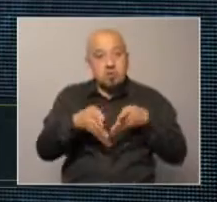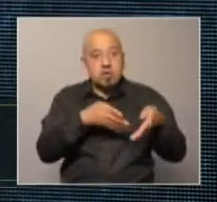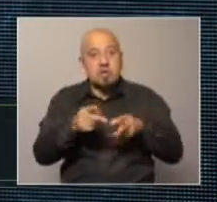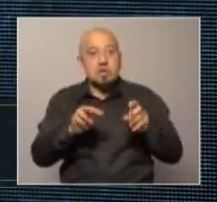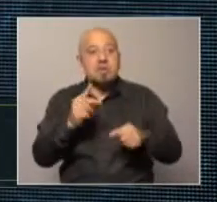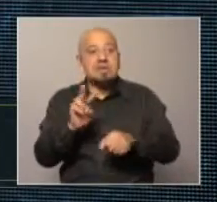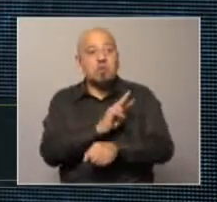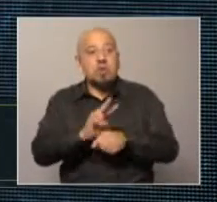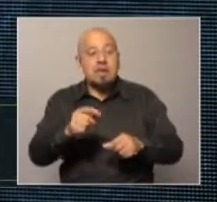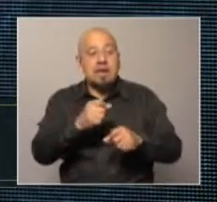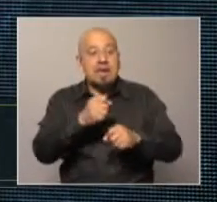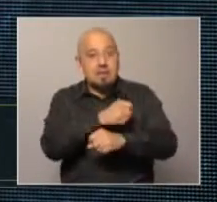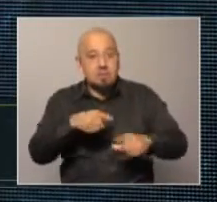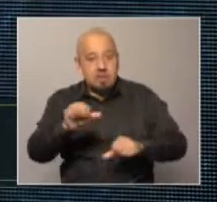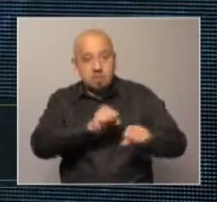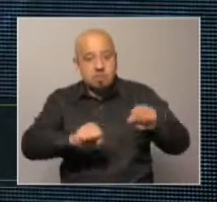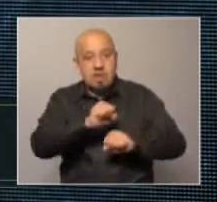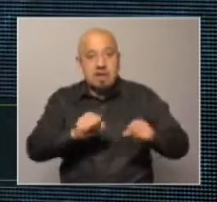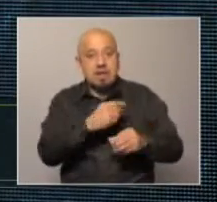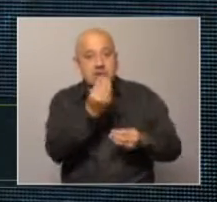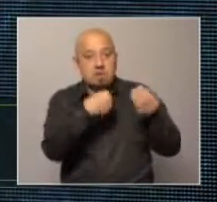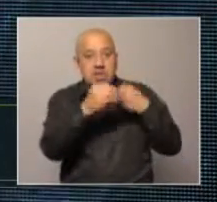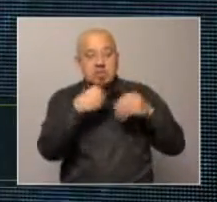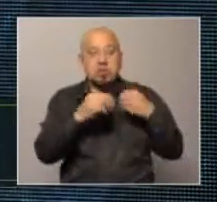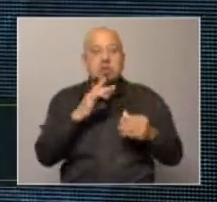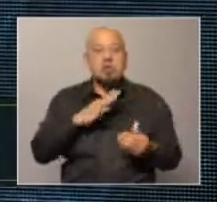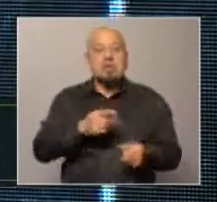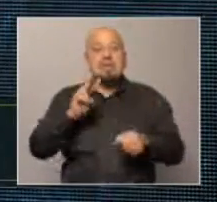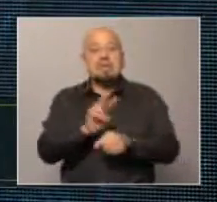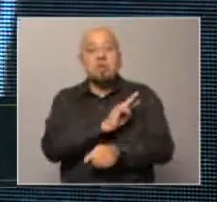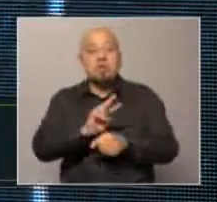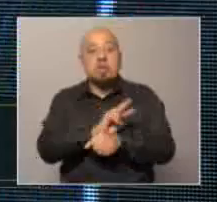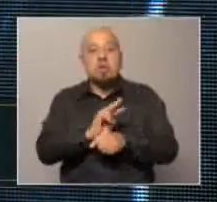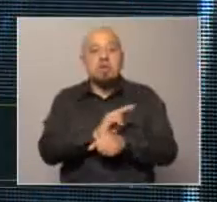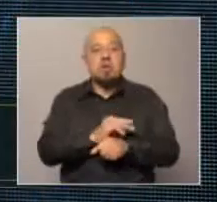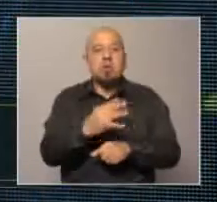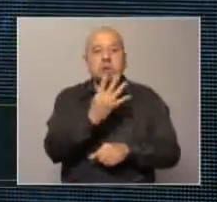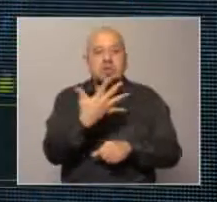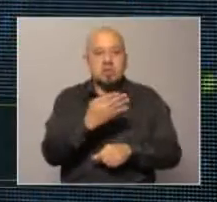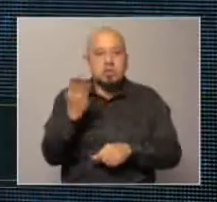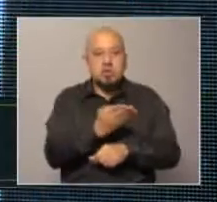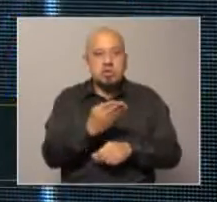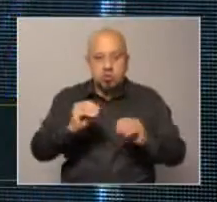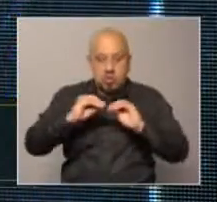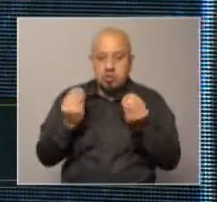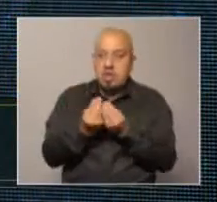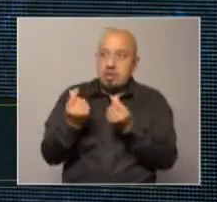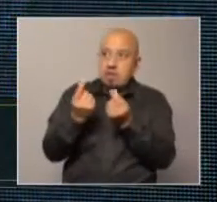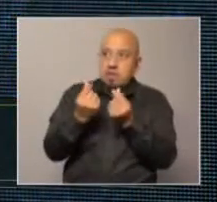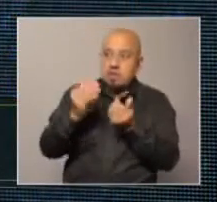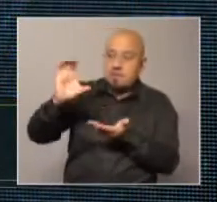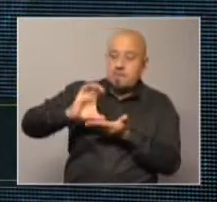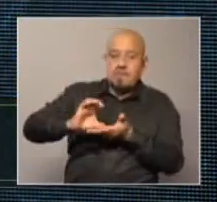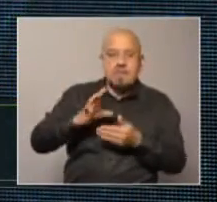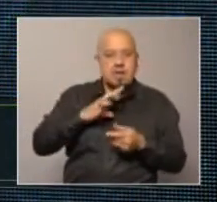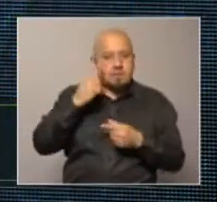seguridad, limpieza y alimentación. Seguridad es la mitad del presupuesto del INISA, 45% creo, si no me equivoco. Y ahí en realidad hay